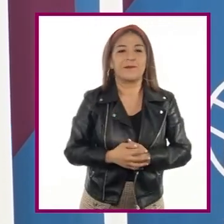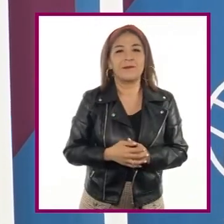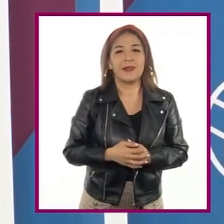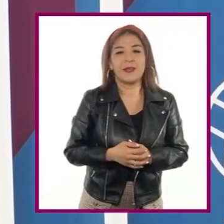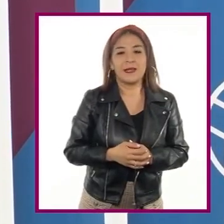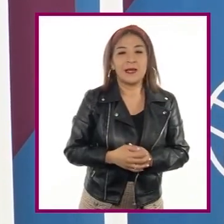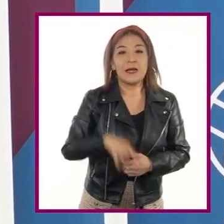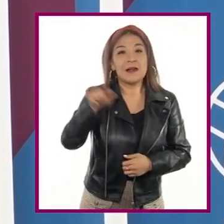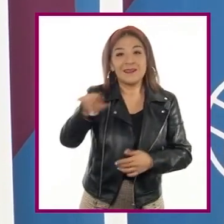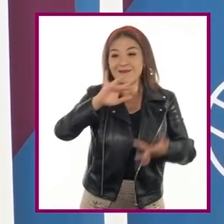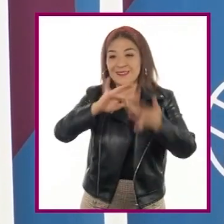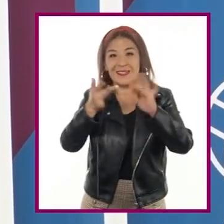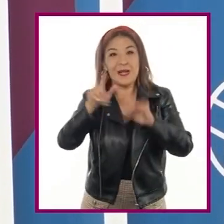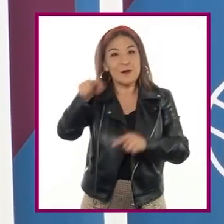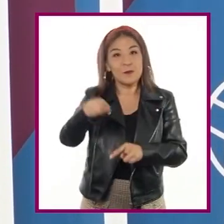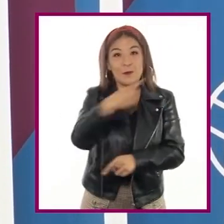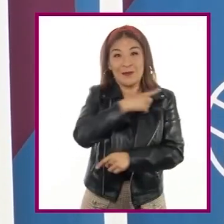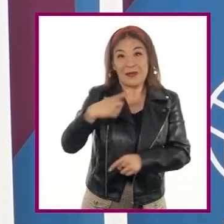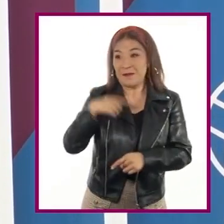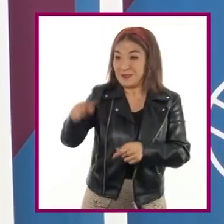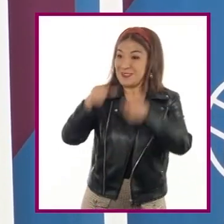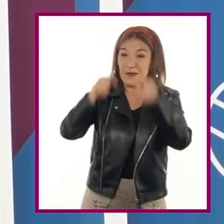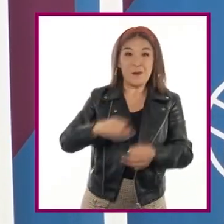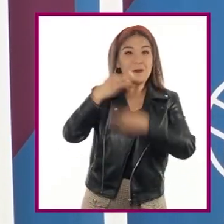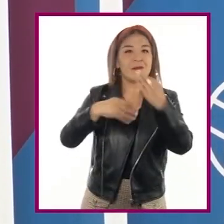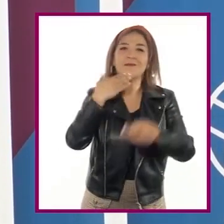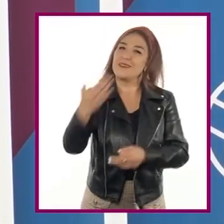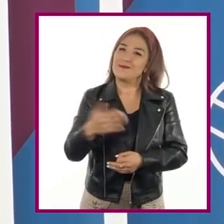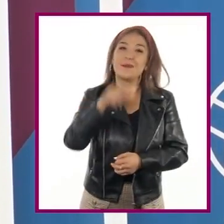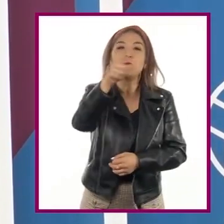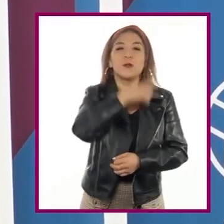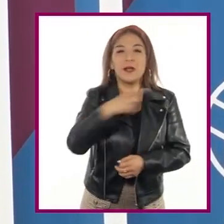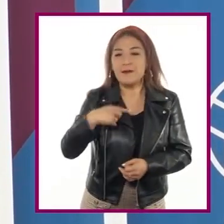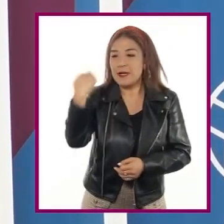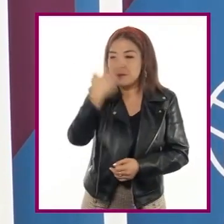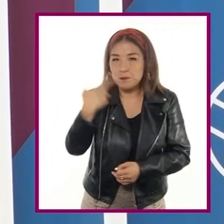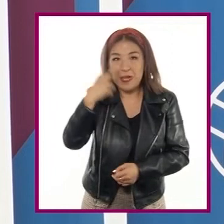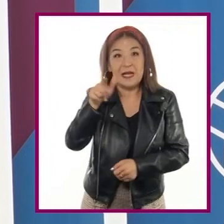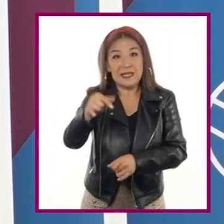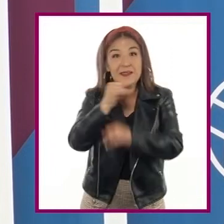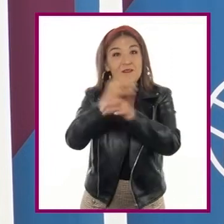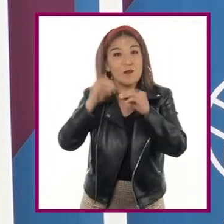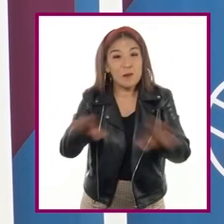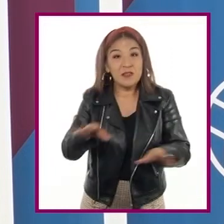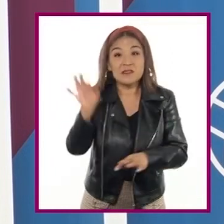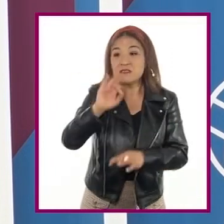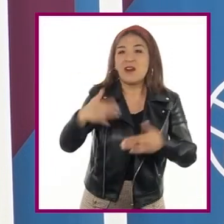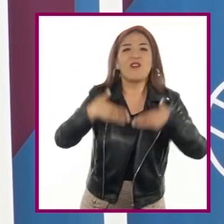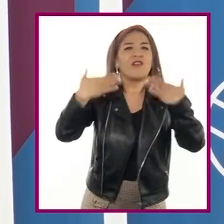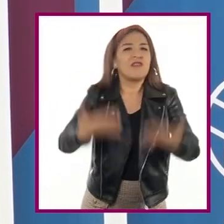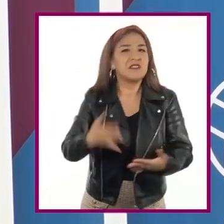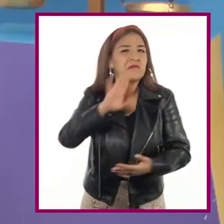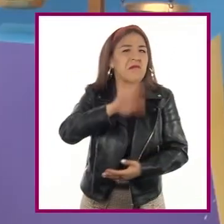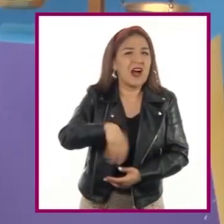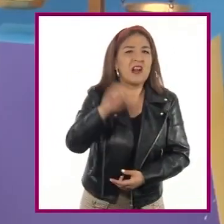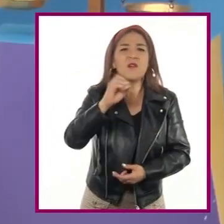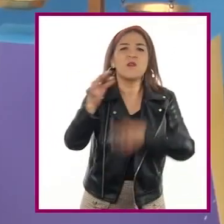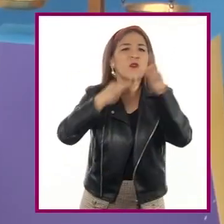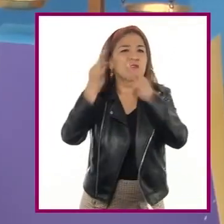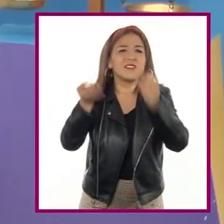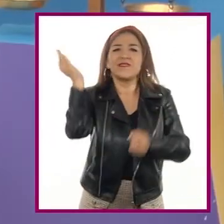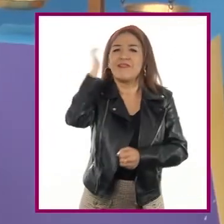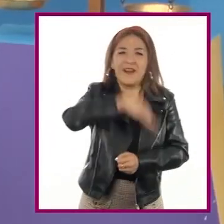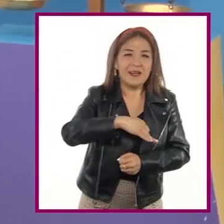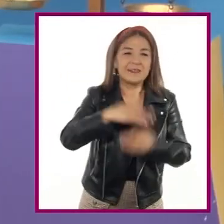debe ser analizada críticamente, ya que algunas veces se trata de información poco fiable o de noticias falsas.